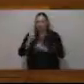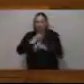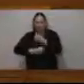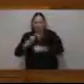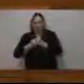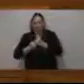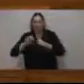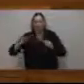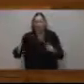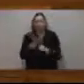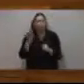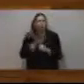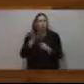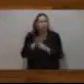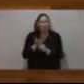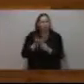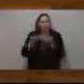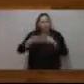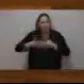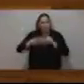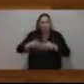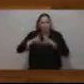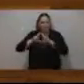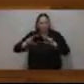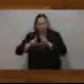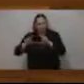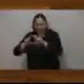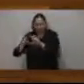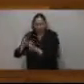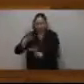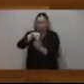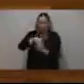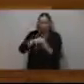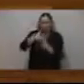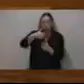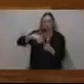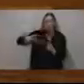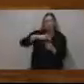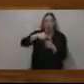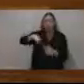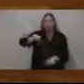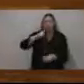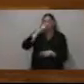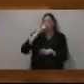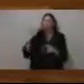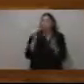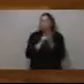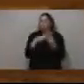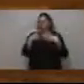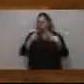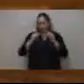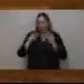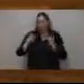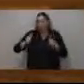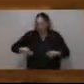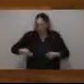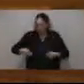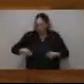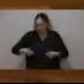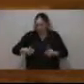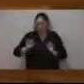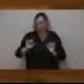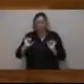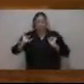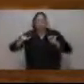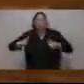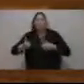empresarial de la región. Empezamos con el año 2006, en concreto el 11 de mayo del 2006. Se iniciaba el